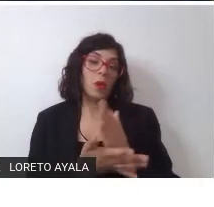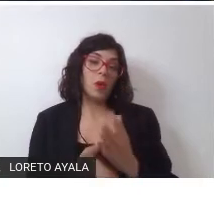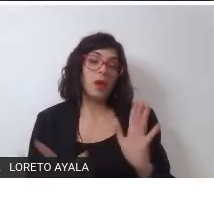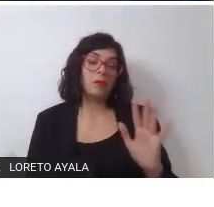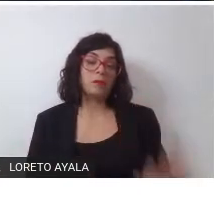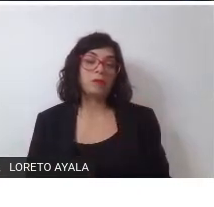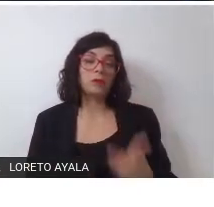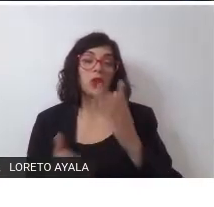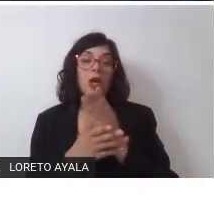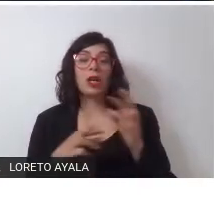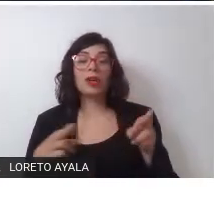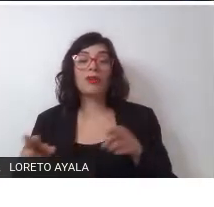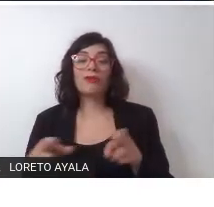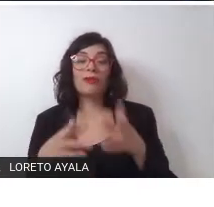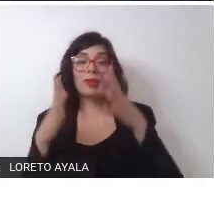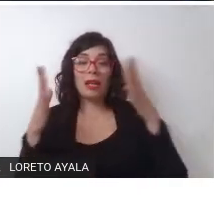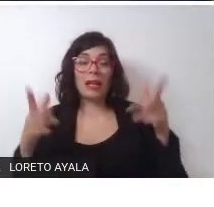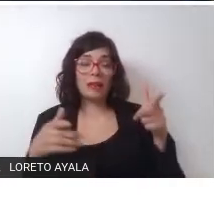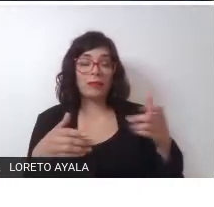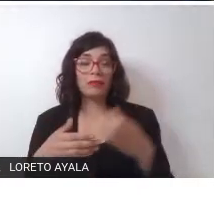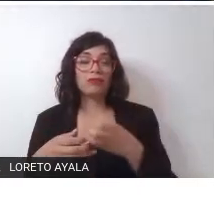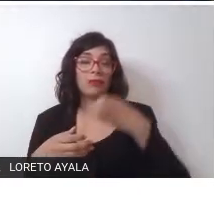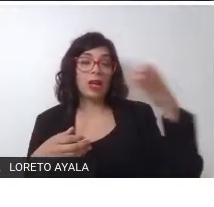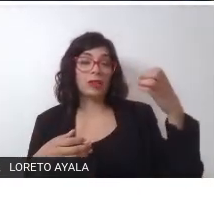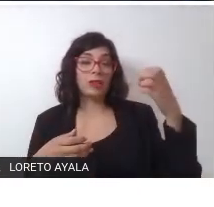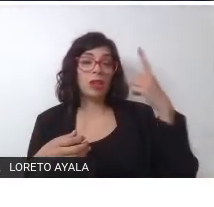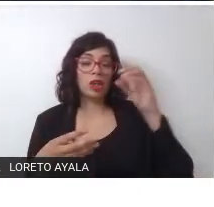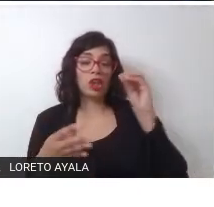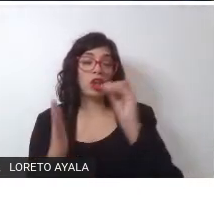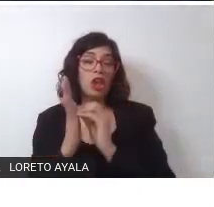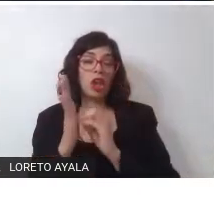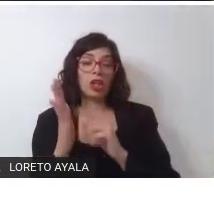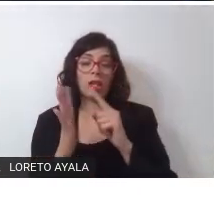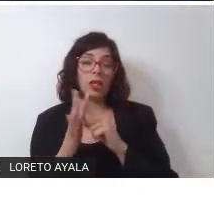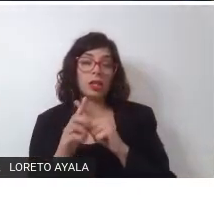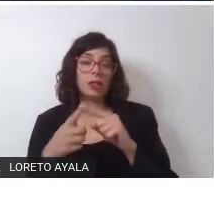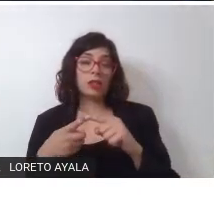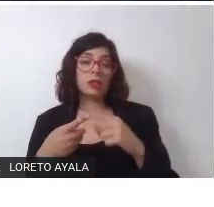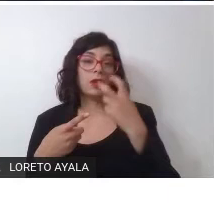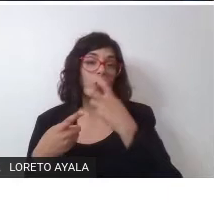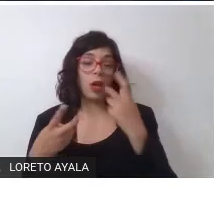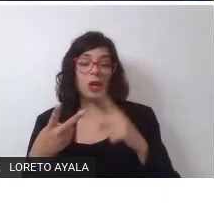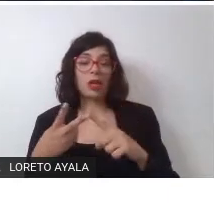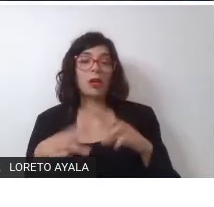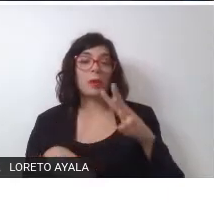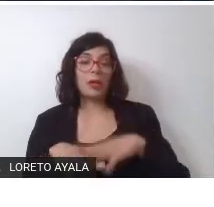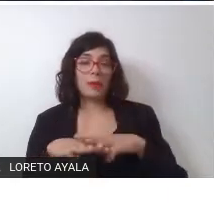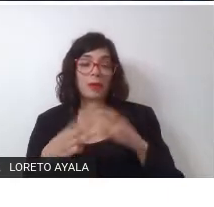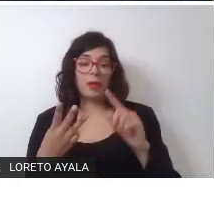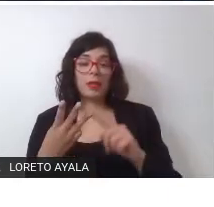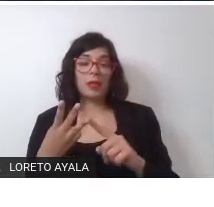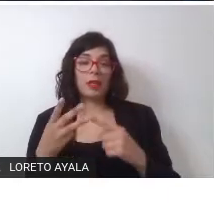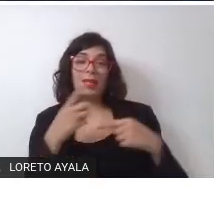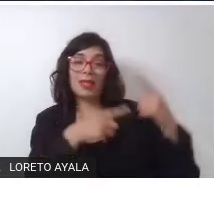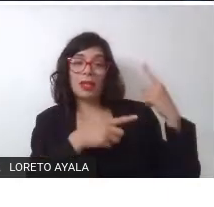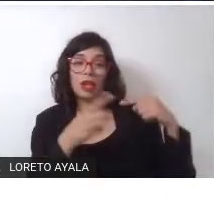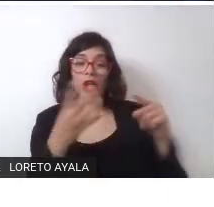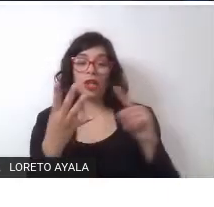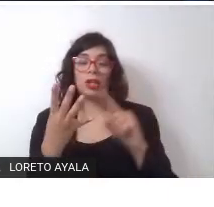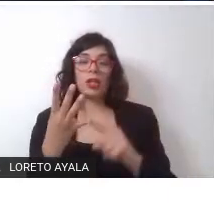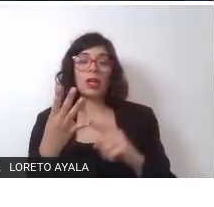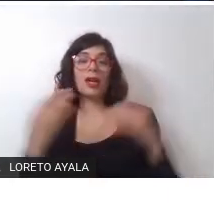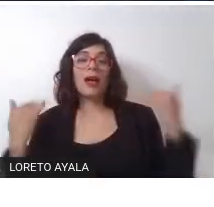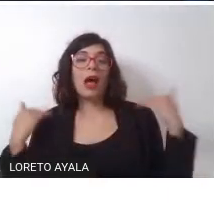Colegio Río Grande, se va a promover con la nota de lenguaje, matemática, historia y